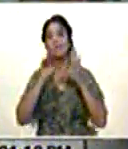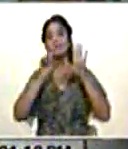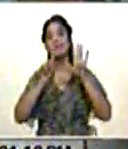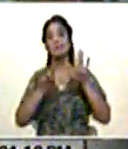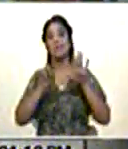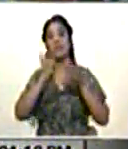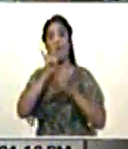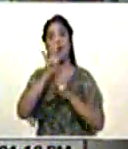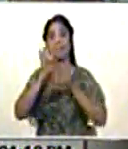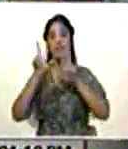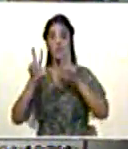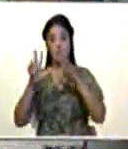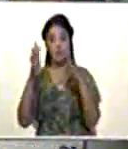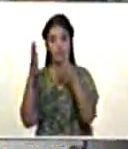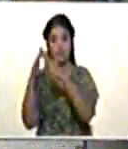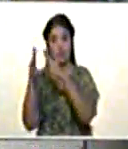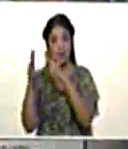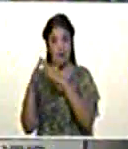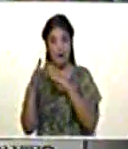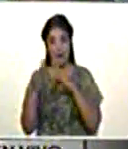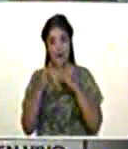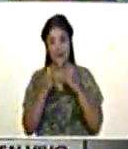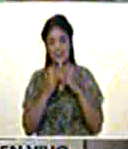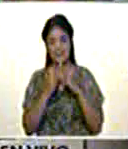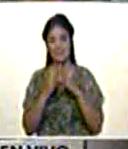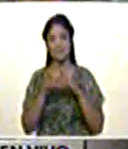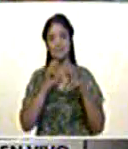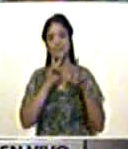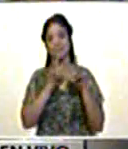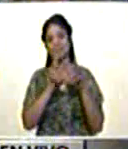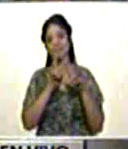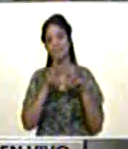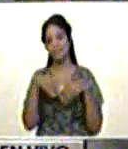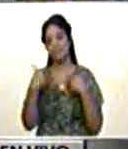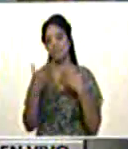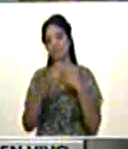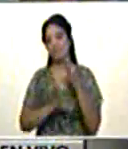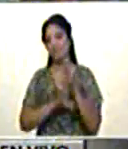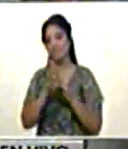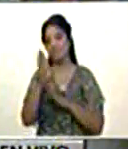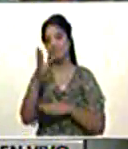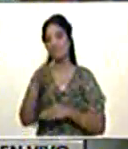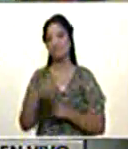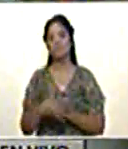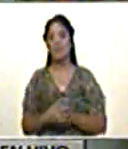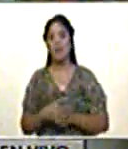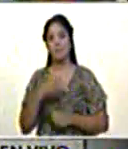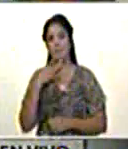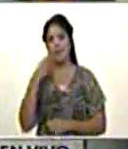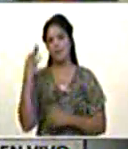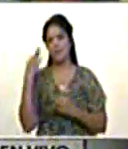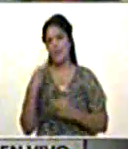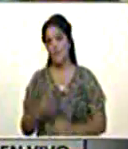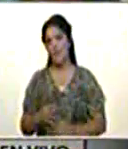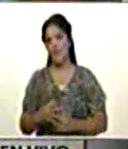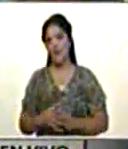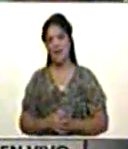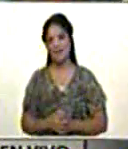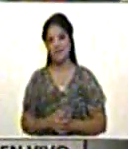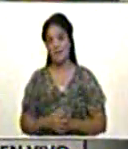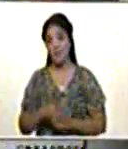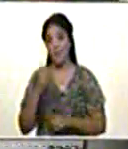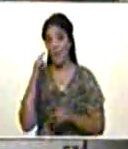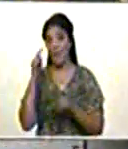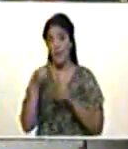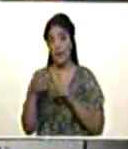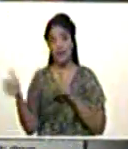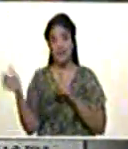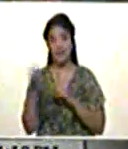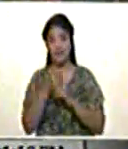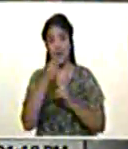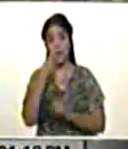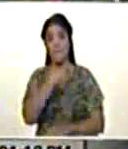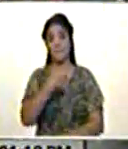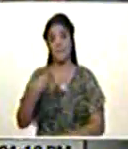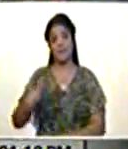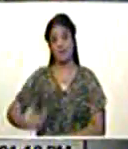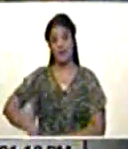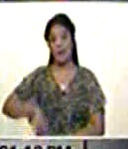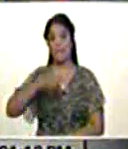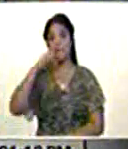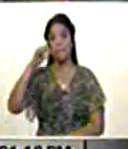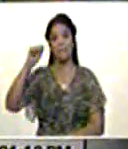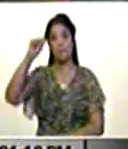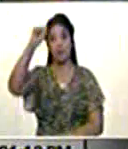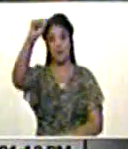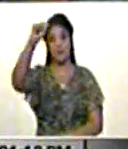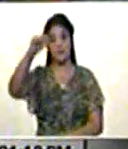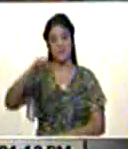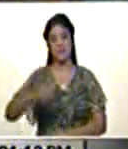1.028.648 viviendas. Allí va la gran misión Vivienda Venezuela para asegurar la meta que nuestro presidente Nicolás